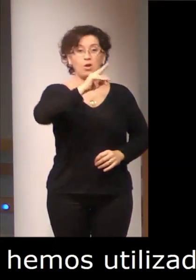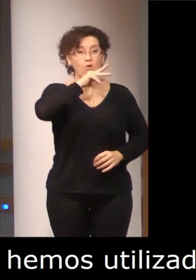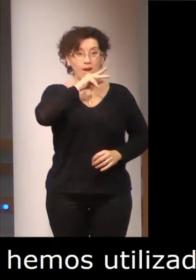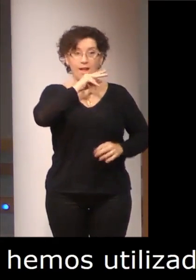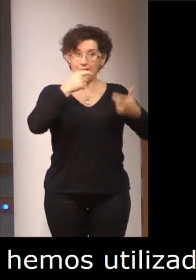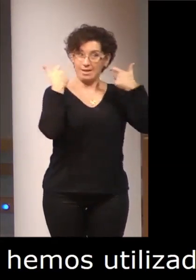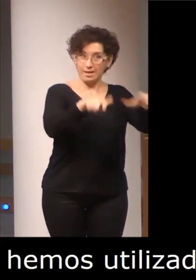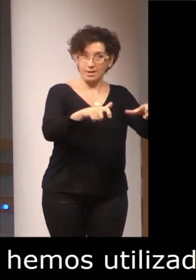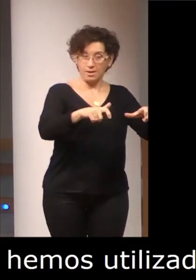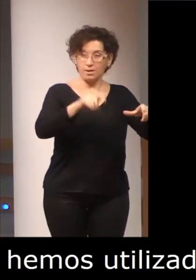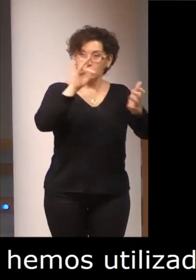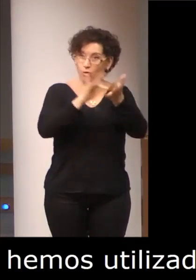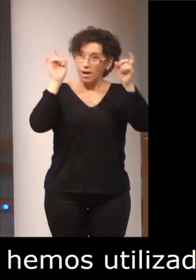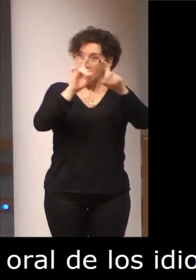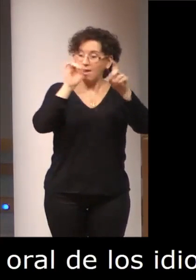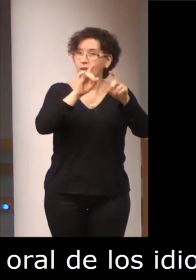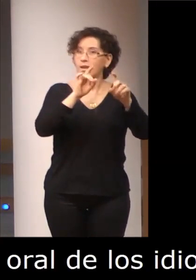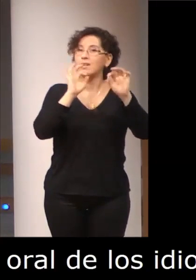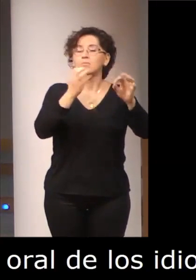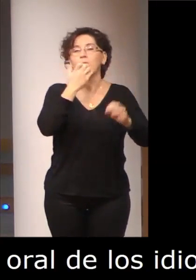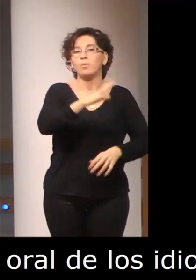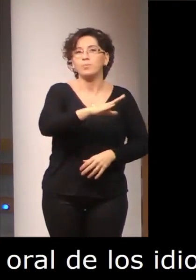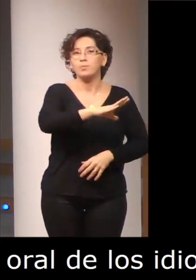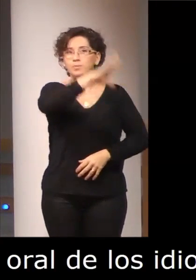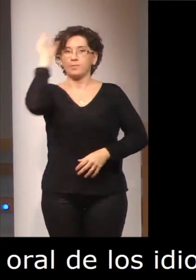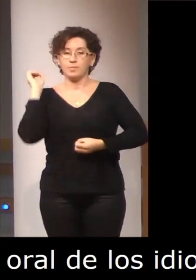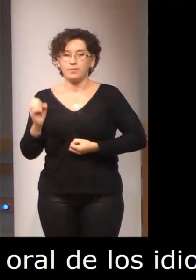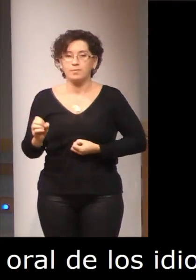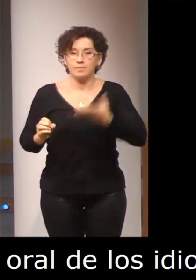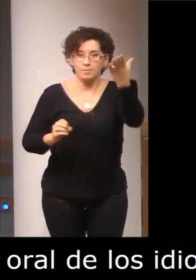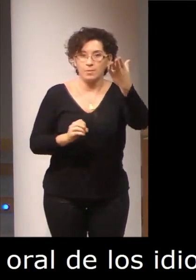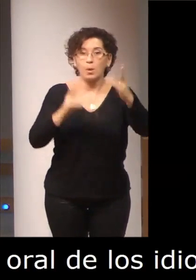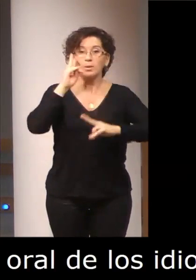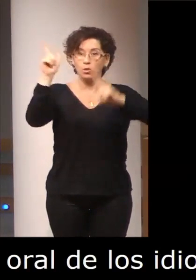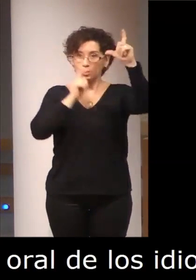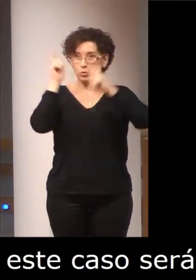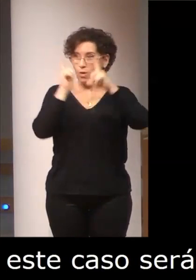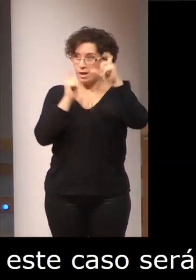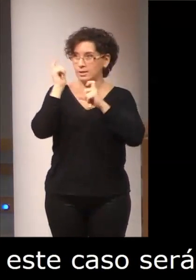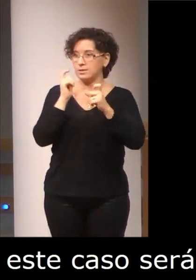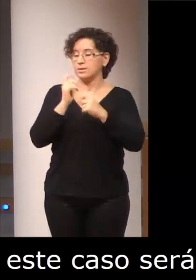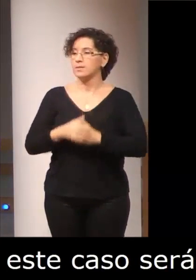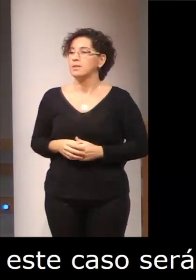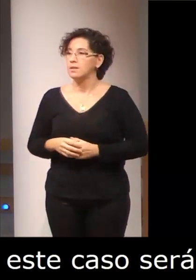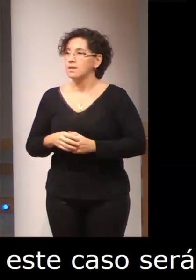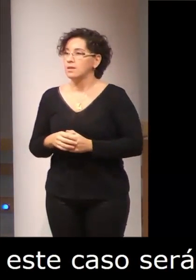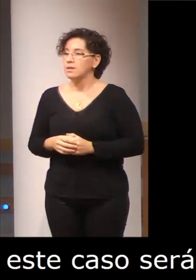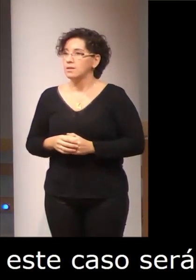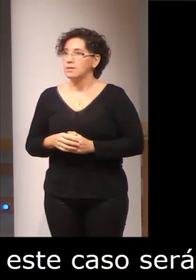Bueno, en este caso serán tareas de comprensión y expresión, viso-gestuales. Y, bueno, pues lo